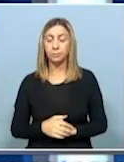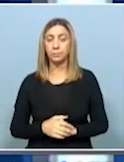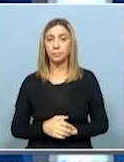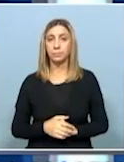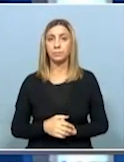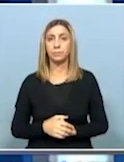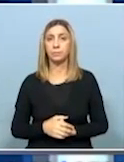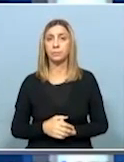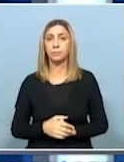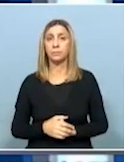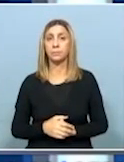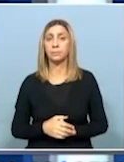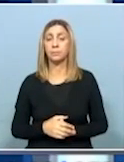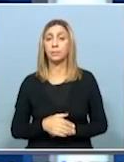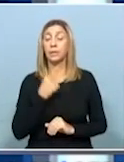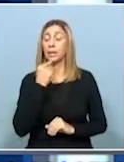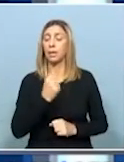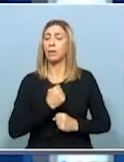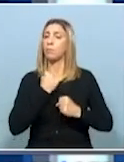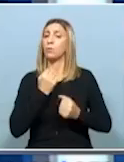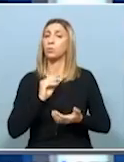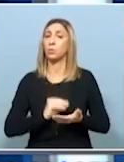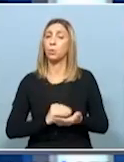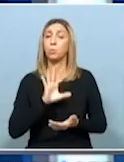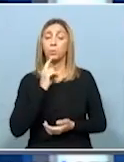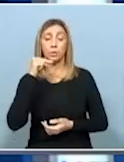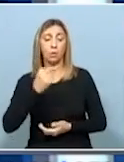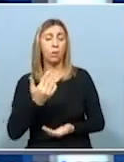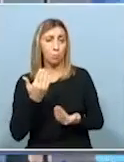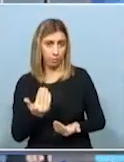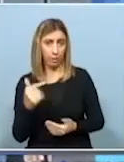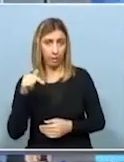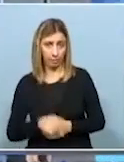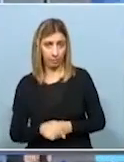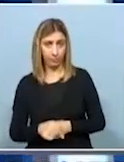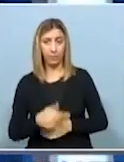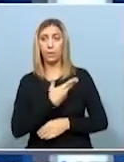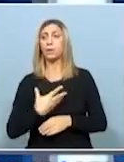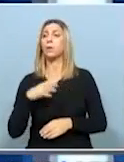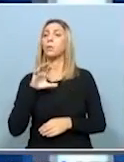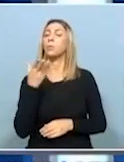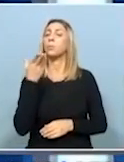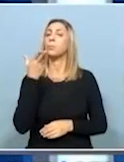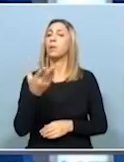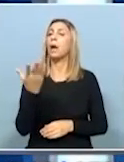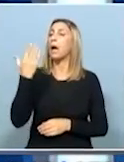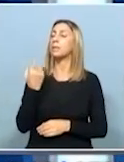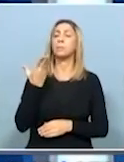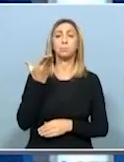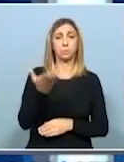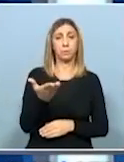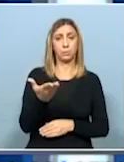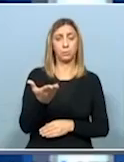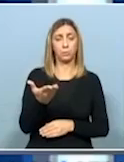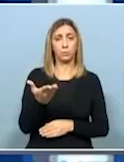tengo que decir que es el mayor esfuerzo que puede hacer la provincia el gobernador pidió desde el primer momento